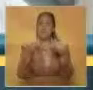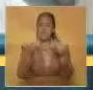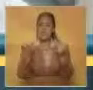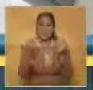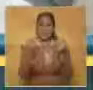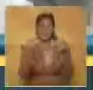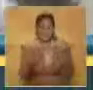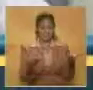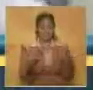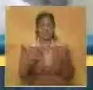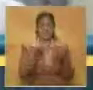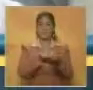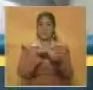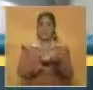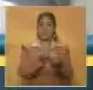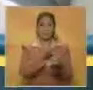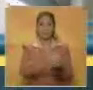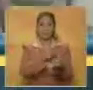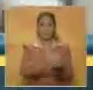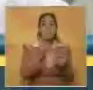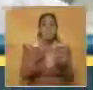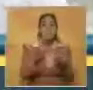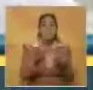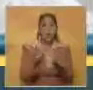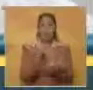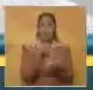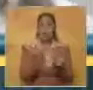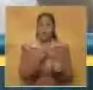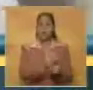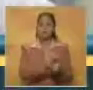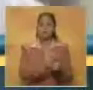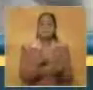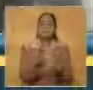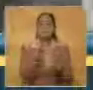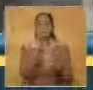coalición sindical no se acobarda, no tiene miedo,